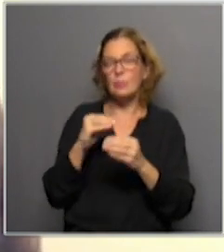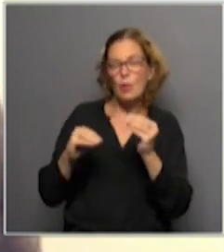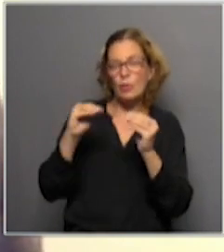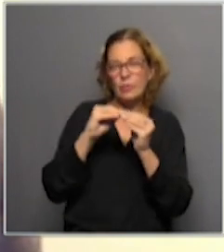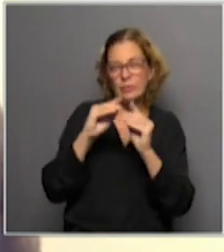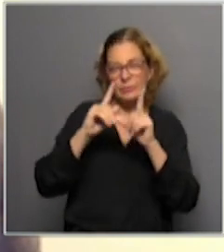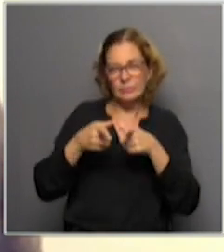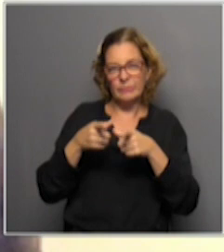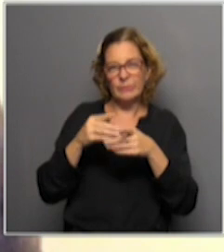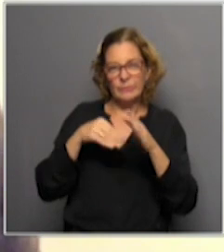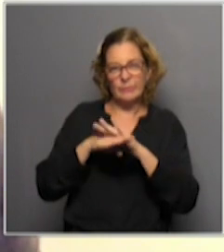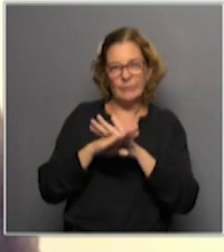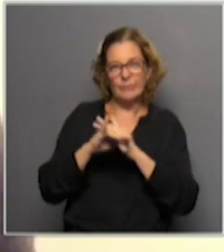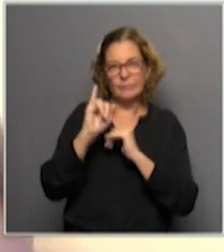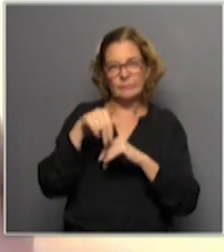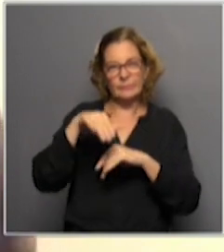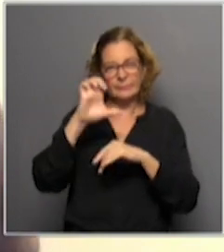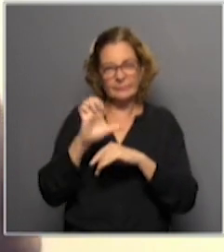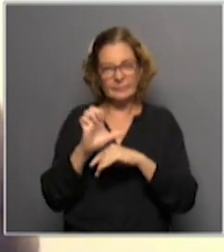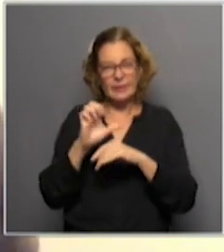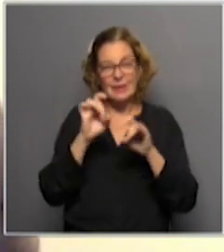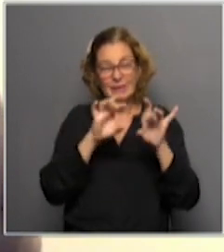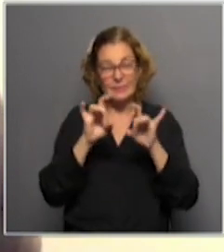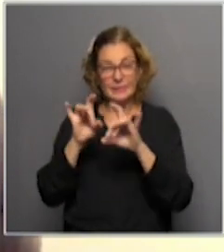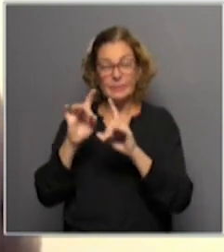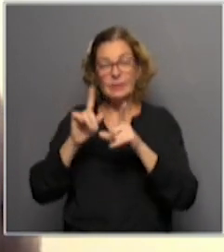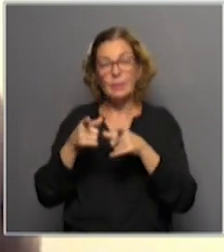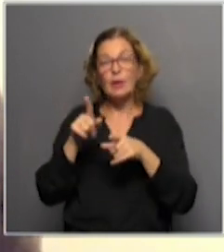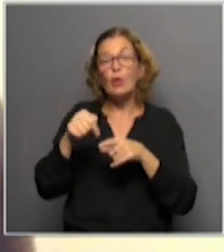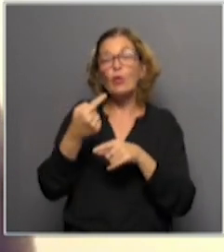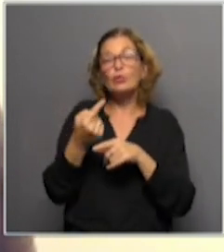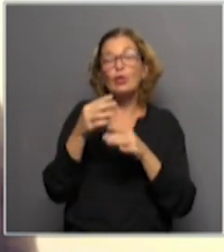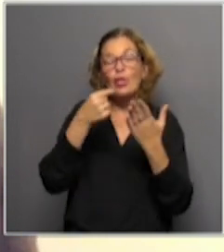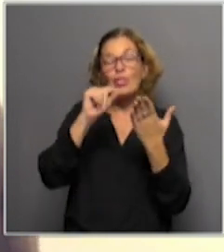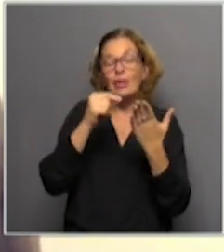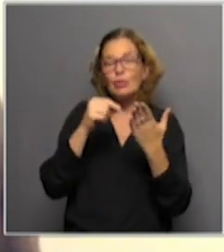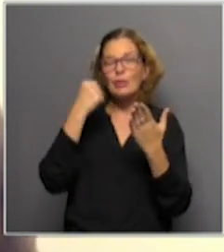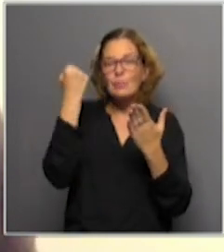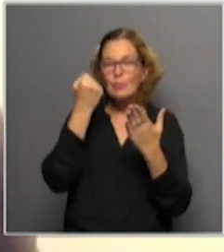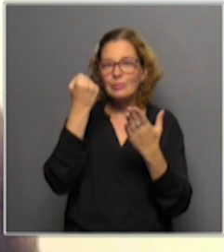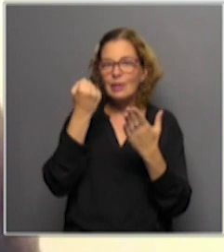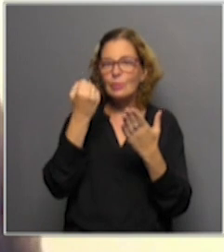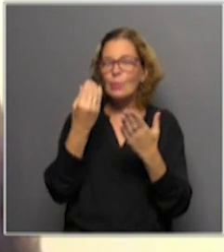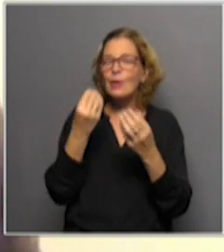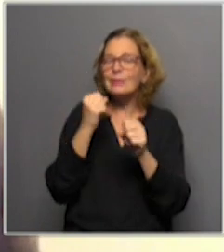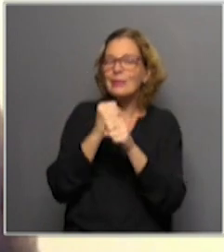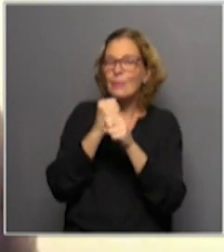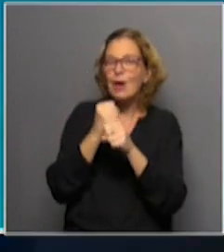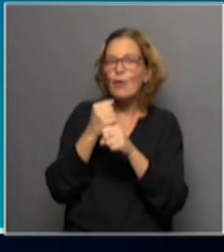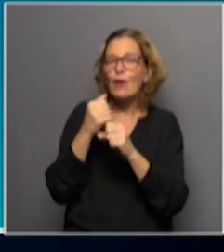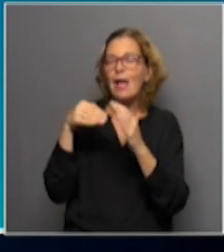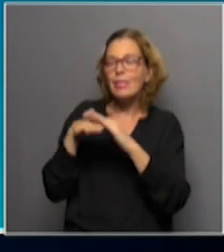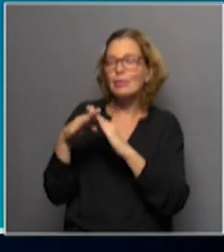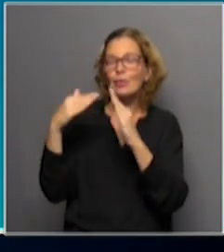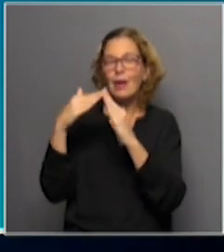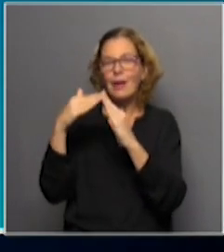adicionales que introduce el INE en el marco de la pandemia es justamente cuál es la incidencia del teletrabajo, ¿sí?, dentro